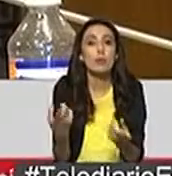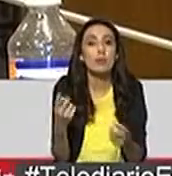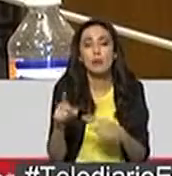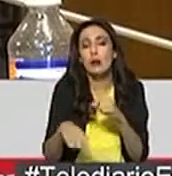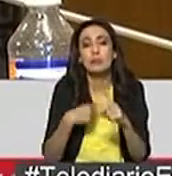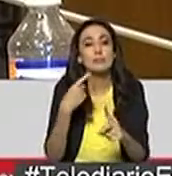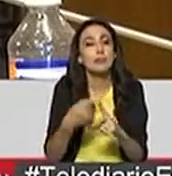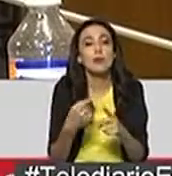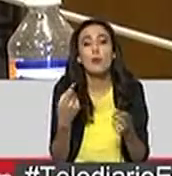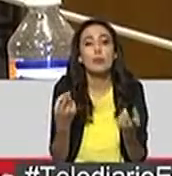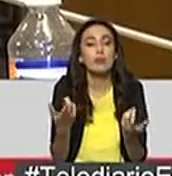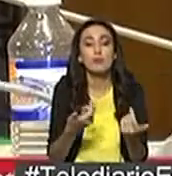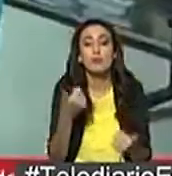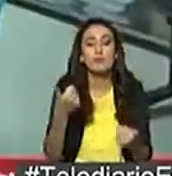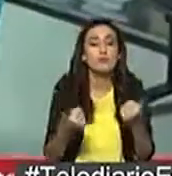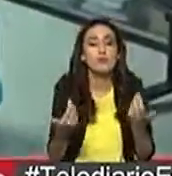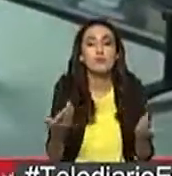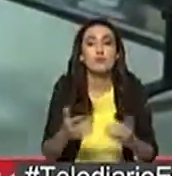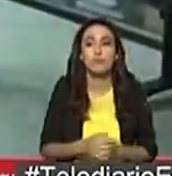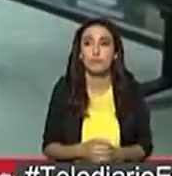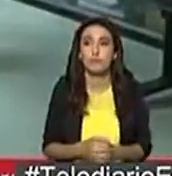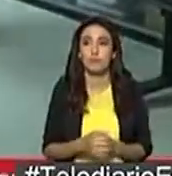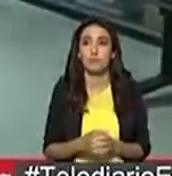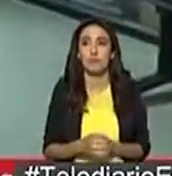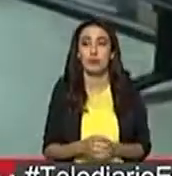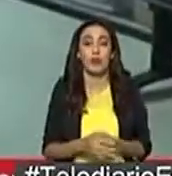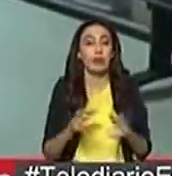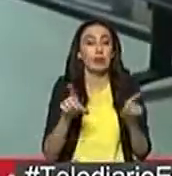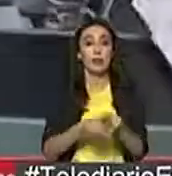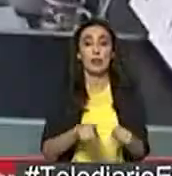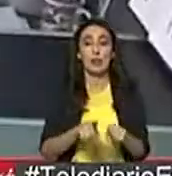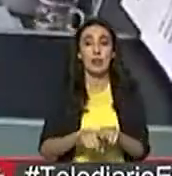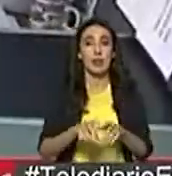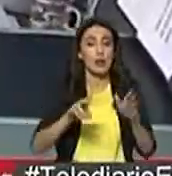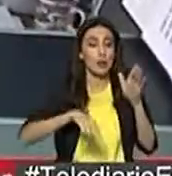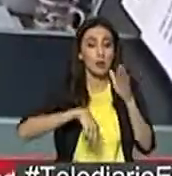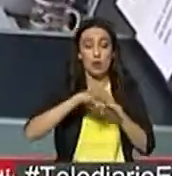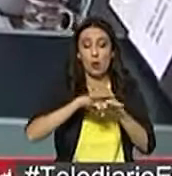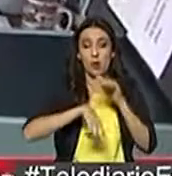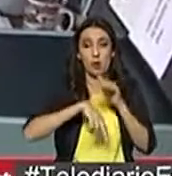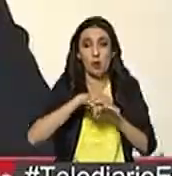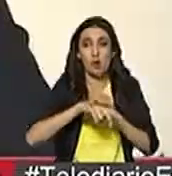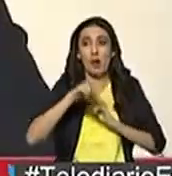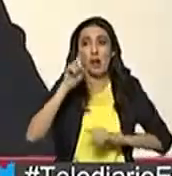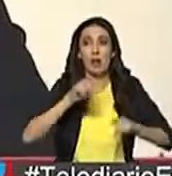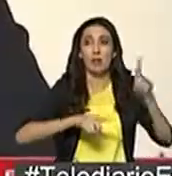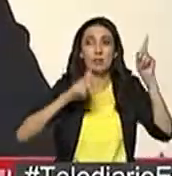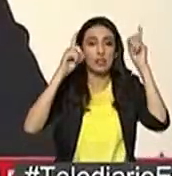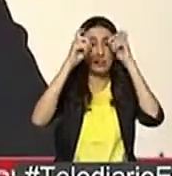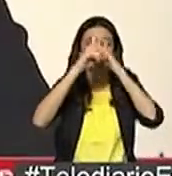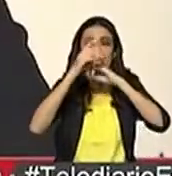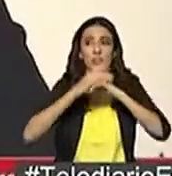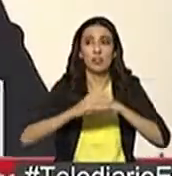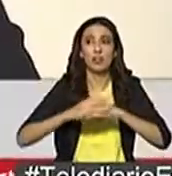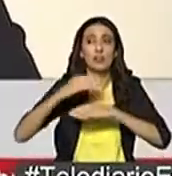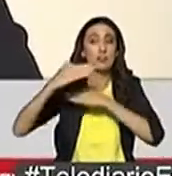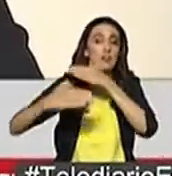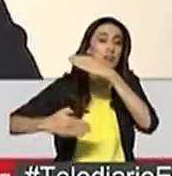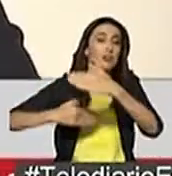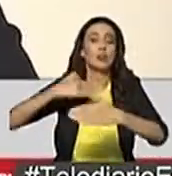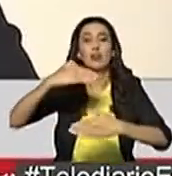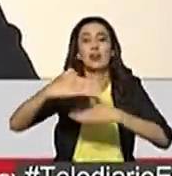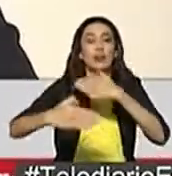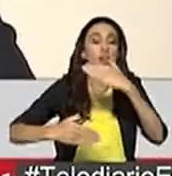esa burocracia dorada? Esa posibilidad es cada vez más limitada, sostuvo el ministro Martínez. Es un proceso de